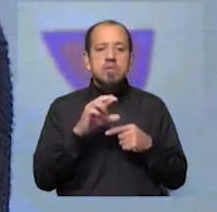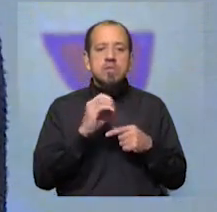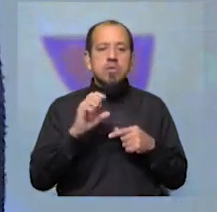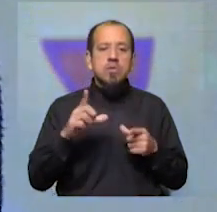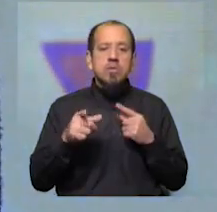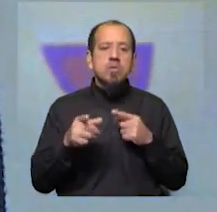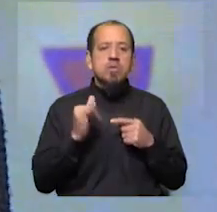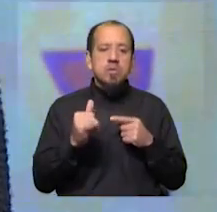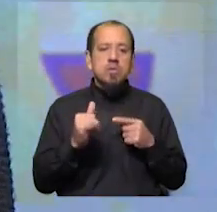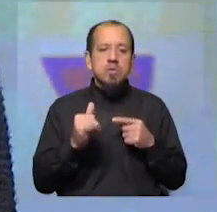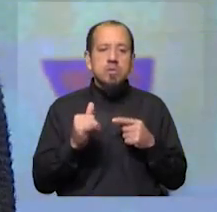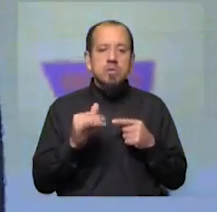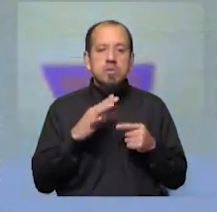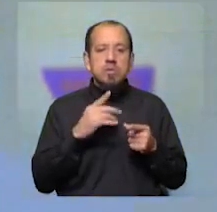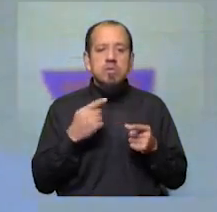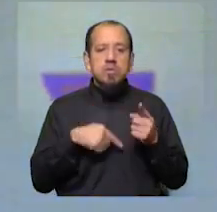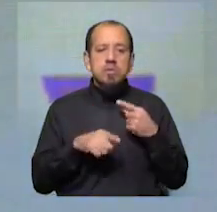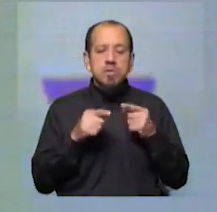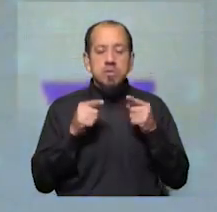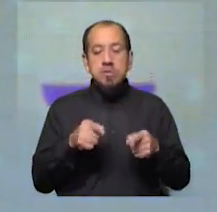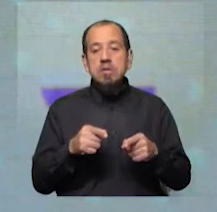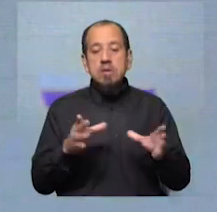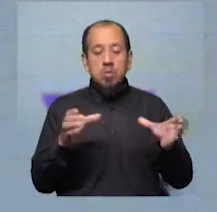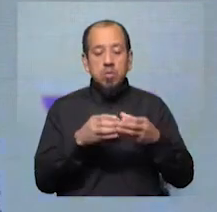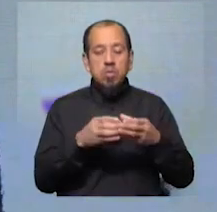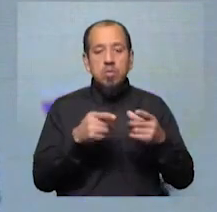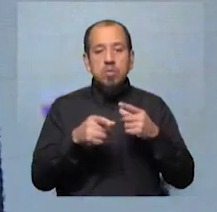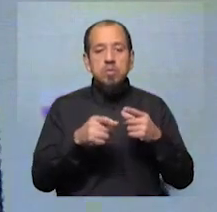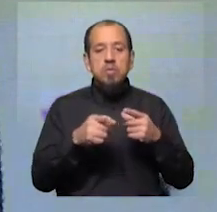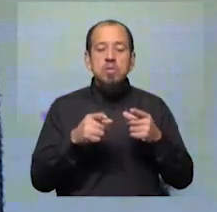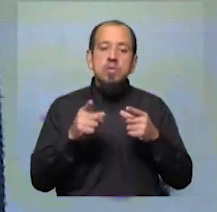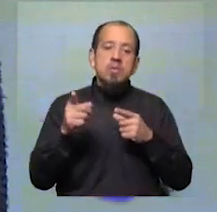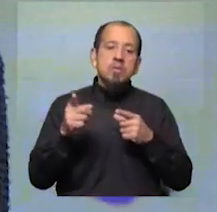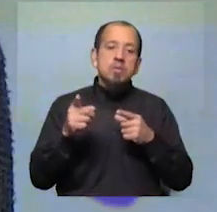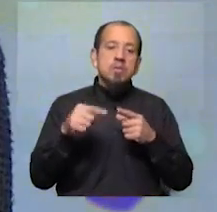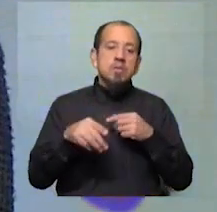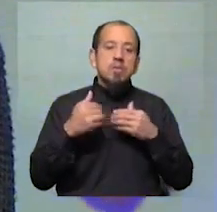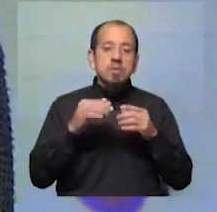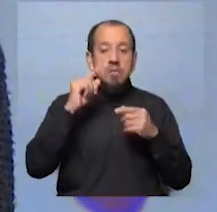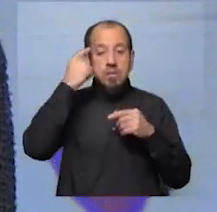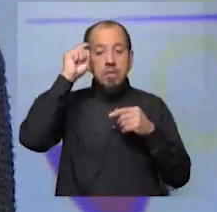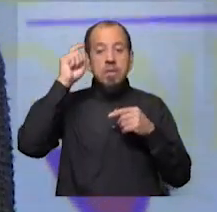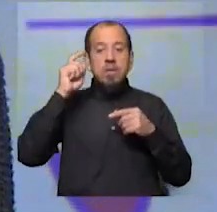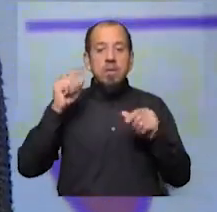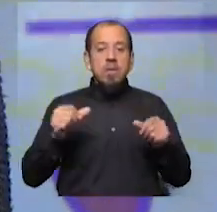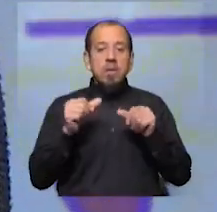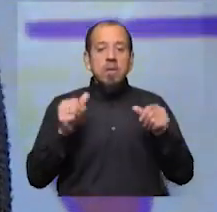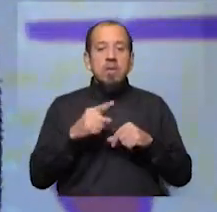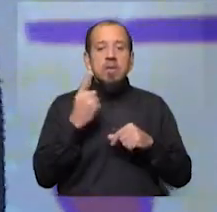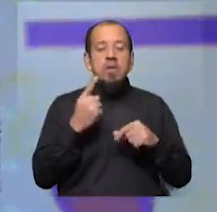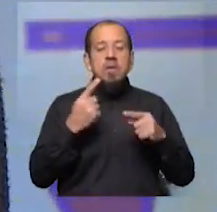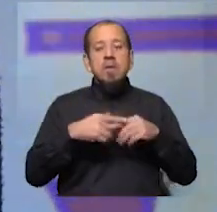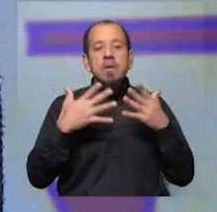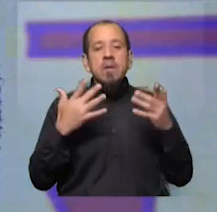no pero sí conocidos de nosotros Y eso pero bueno de ahí de ese grupete en el cerrito de la Victoria nació la idea del del primer Festival